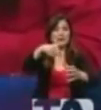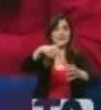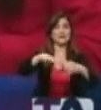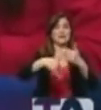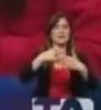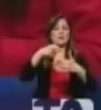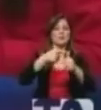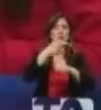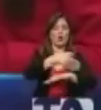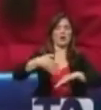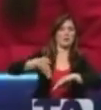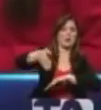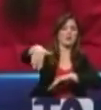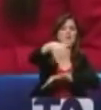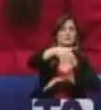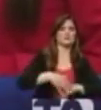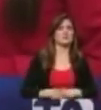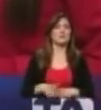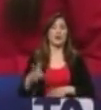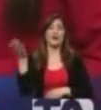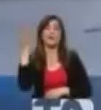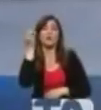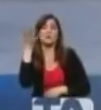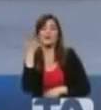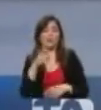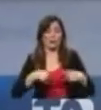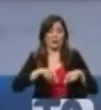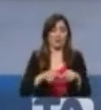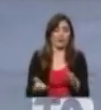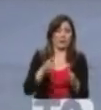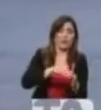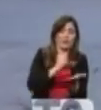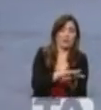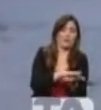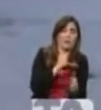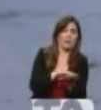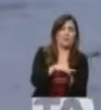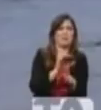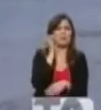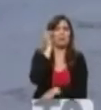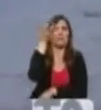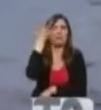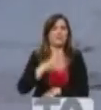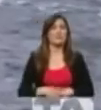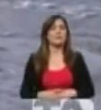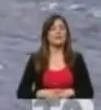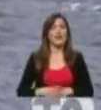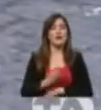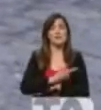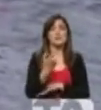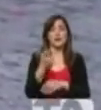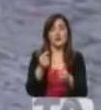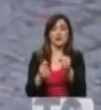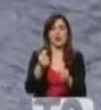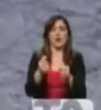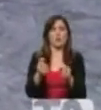el bacheo que nunca se ha hecho aquí, se ha olvidado el señor alcalde. Durante el día, aseguran los moradores, pasa una gran cantidad de vehículos pesados